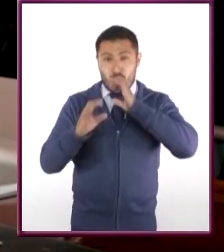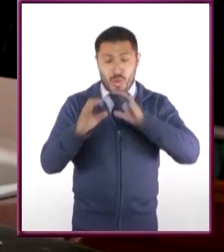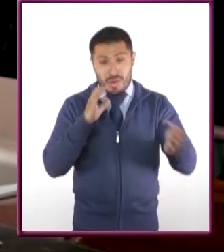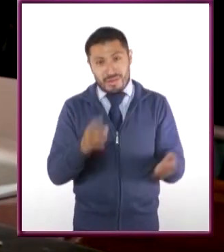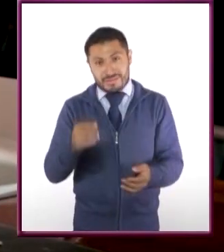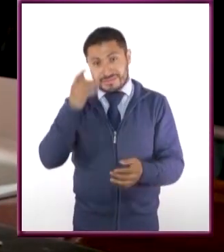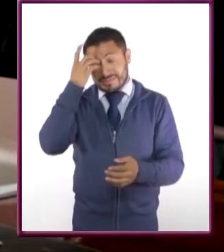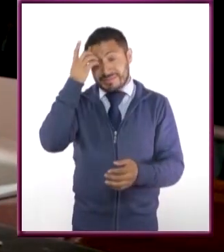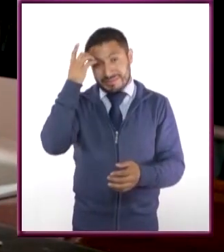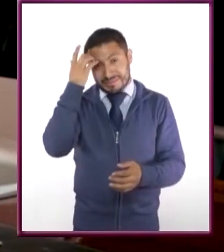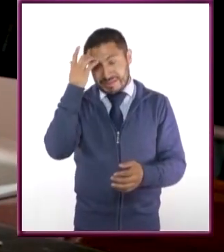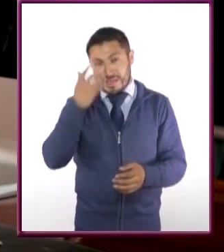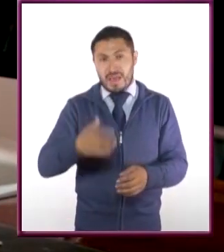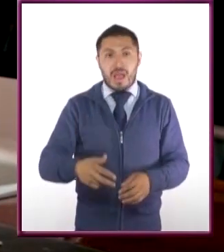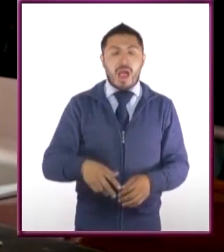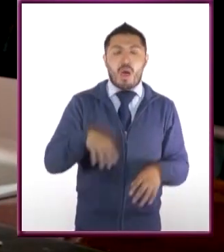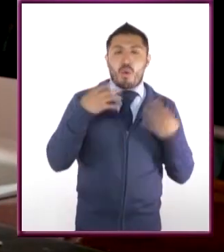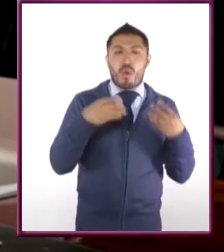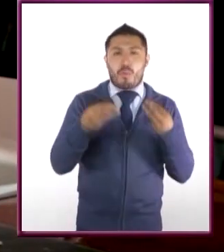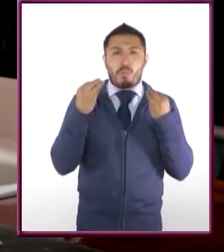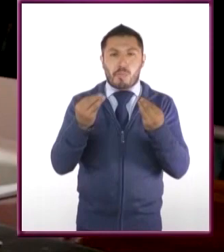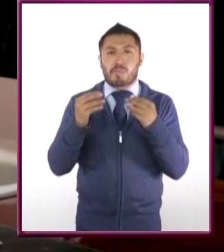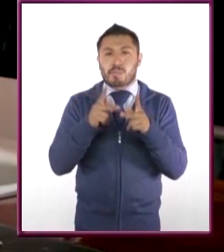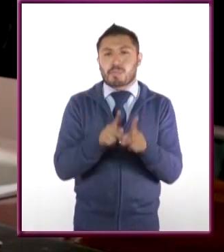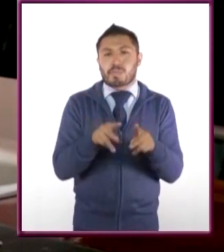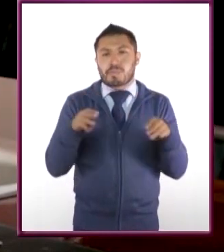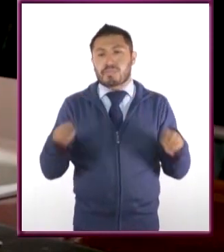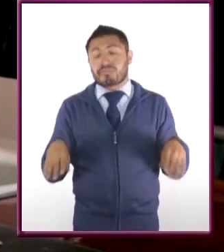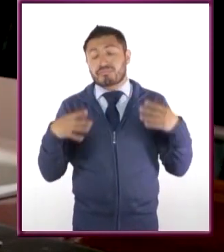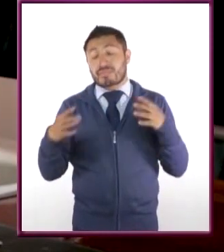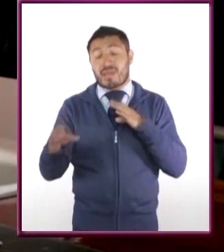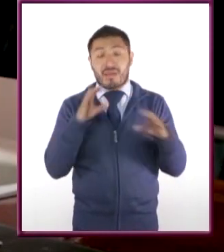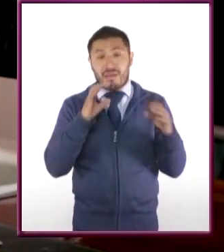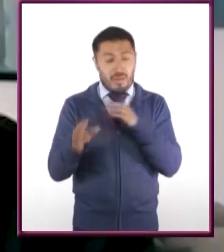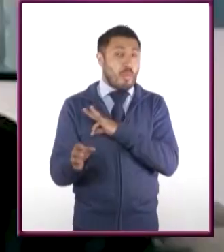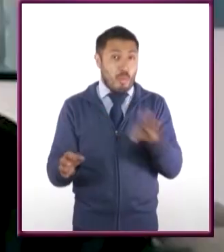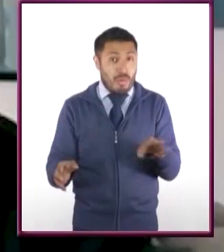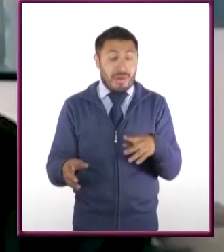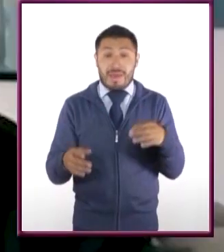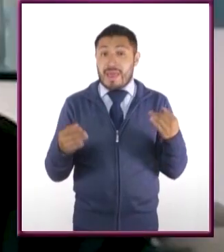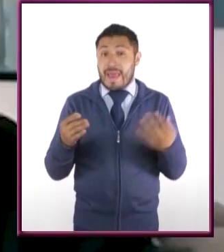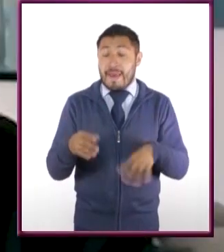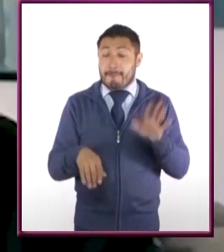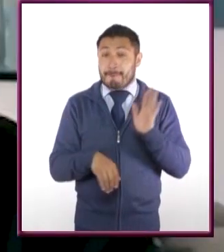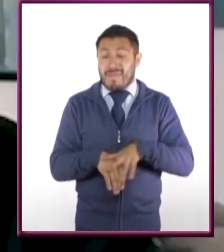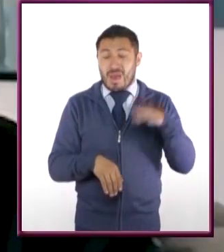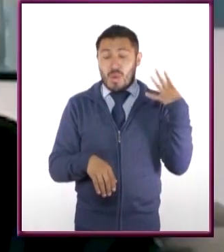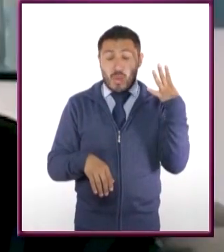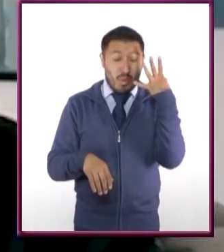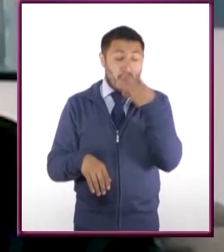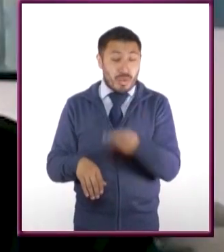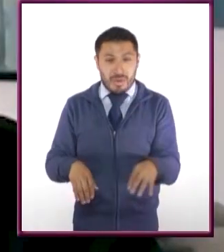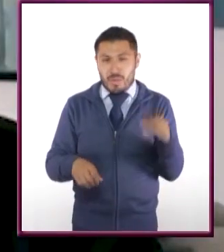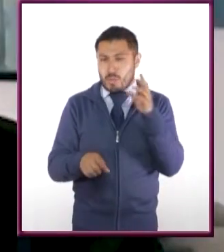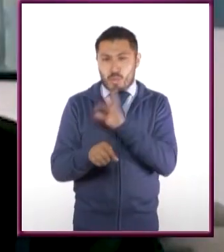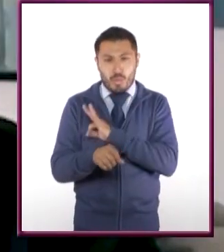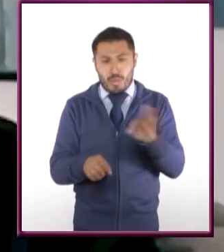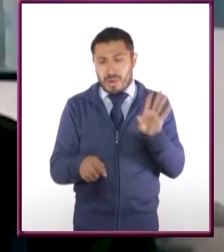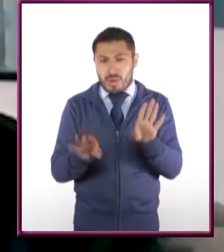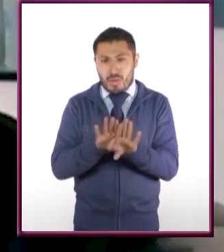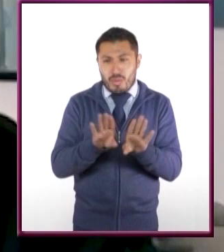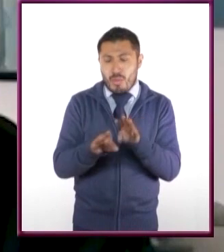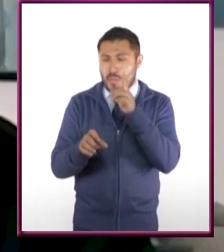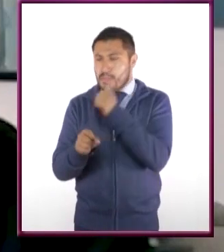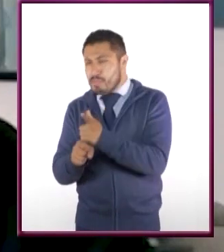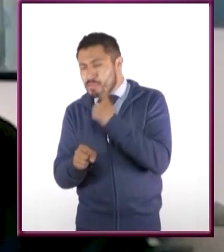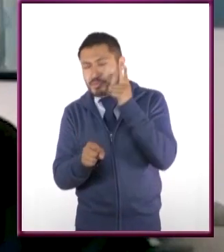menos decenas de kilómetros, y lo más fabuloso que tienen es que incluso pueden identificar a uno de los miembros de